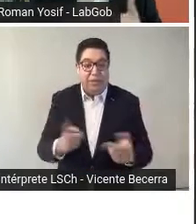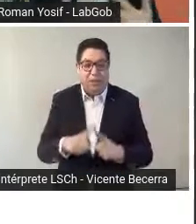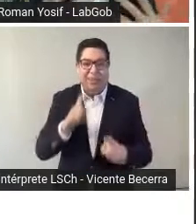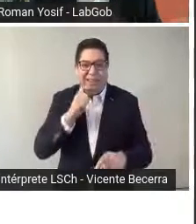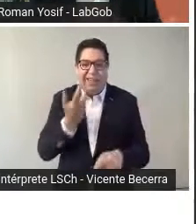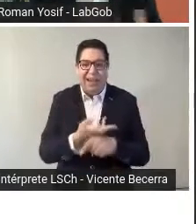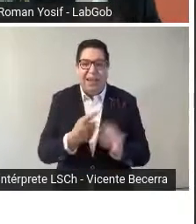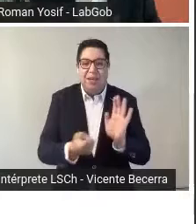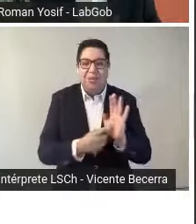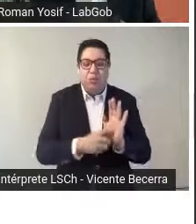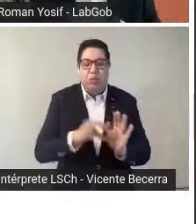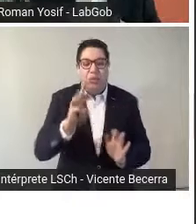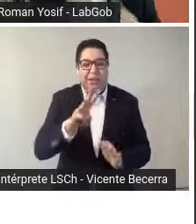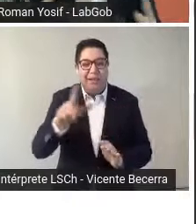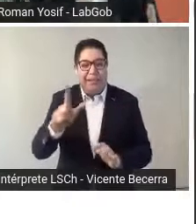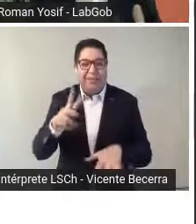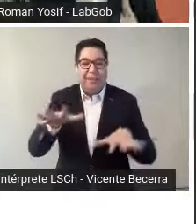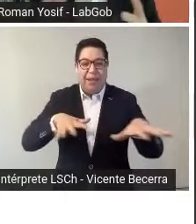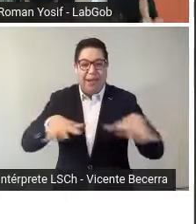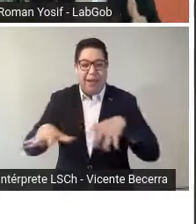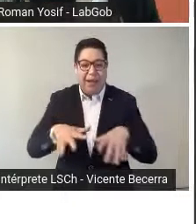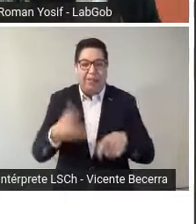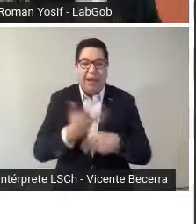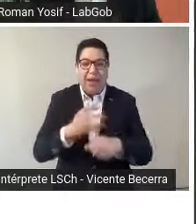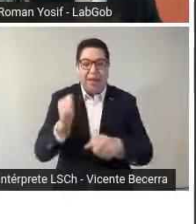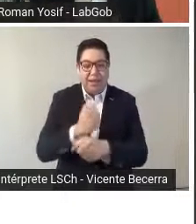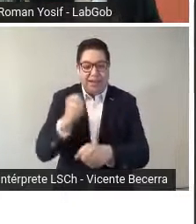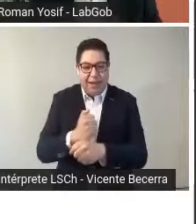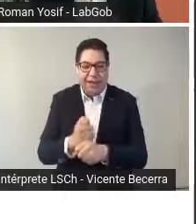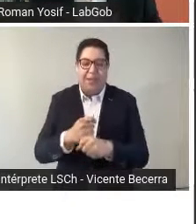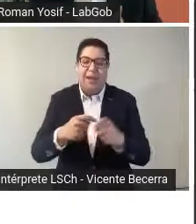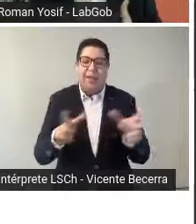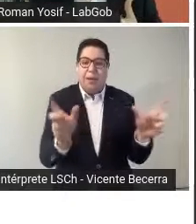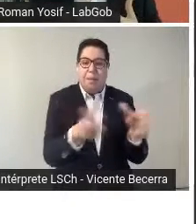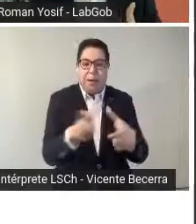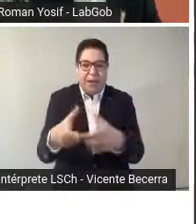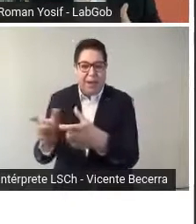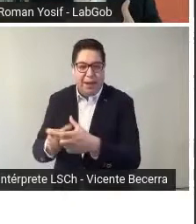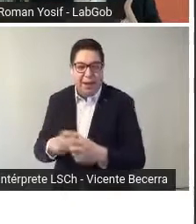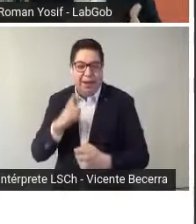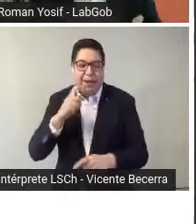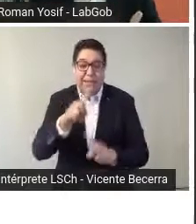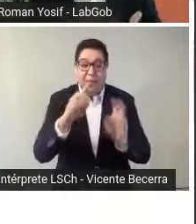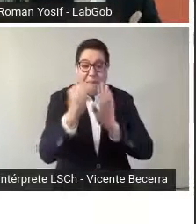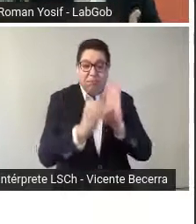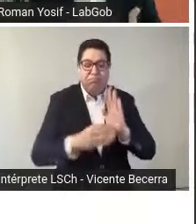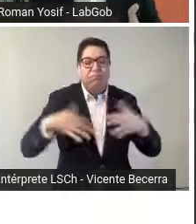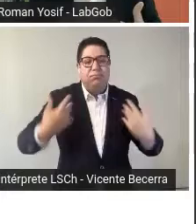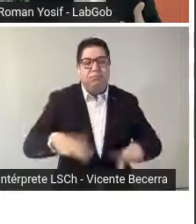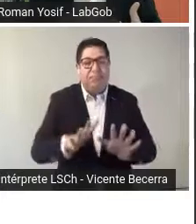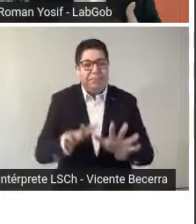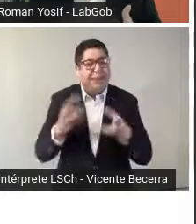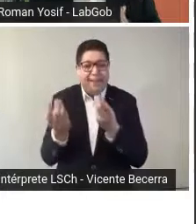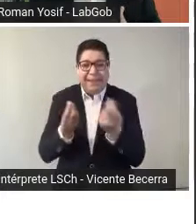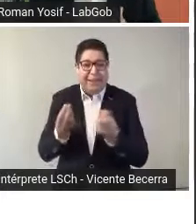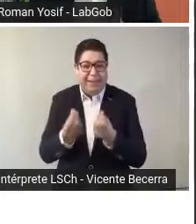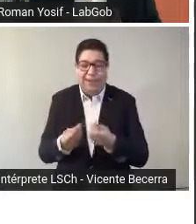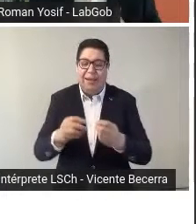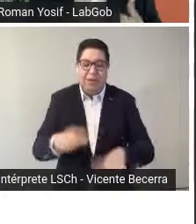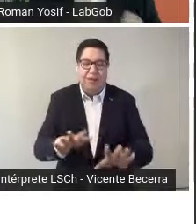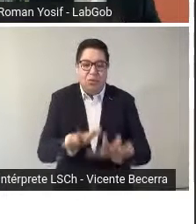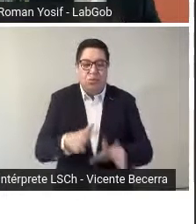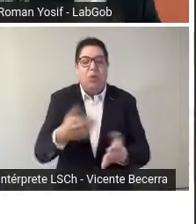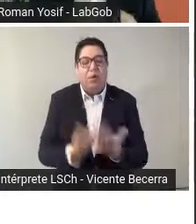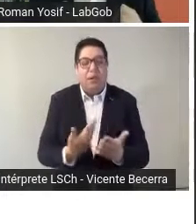de 37 actividades, con talleres, con paneles y con contenido de alta calidad que va a